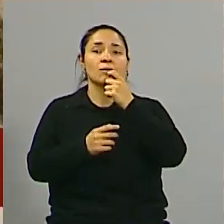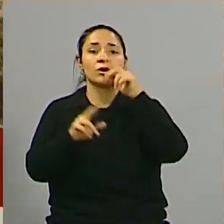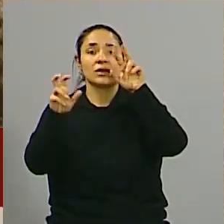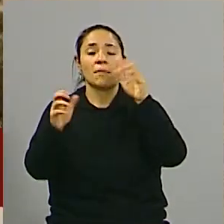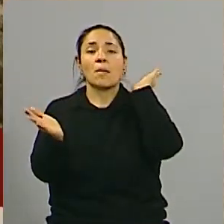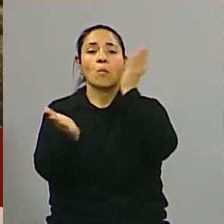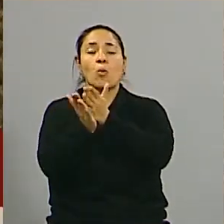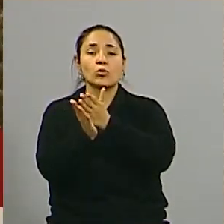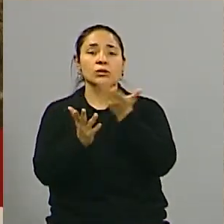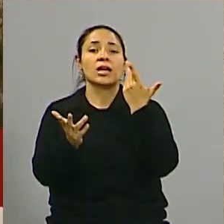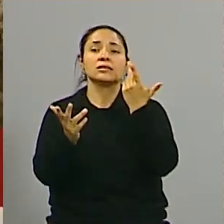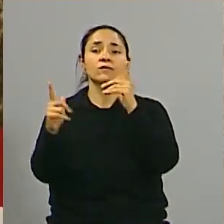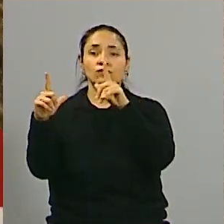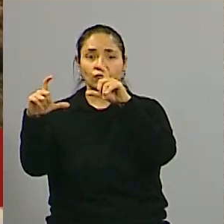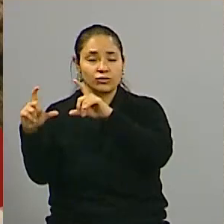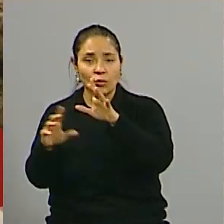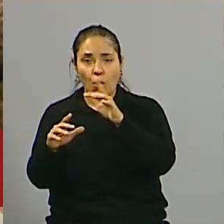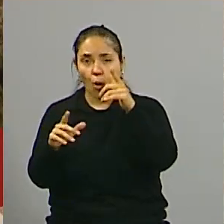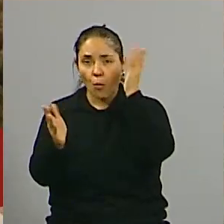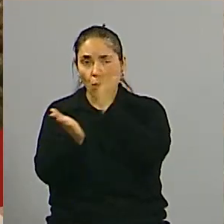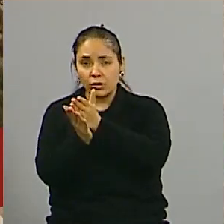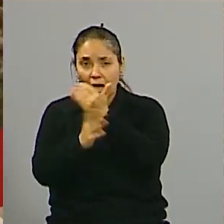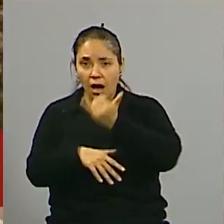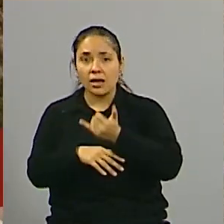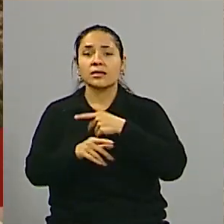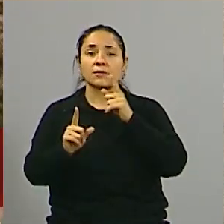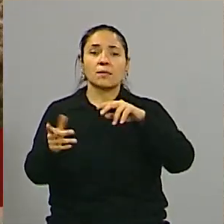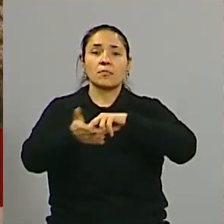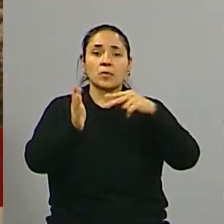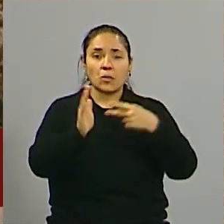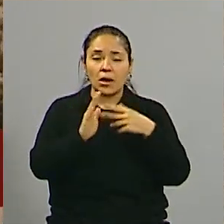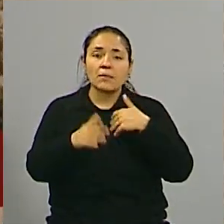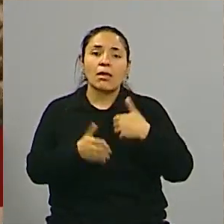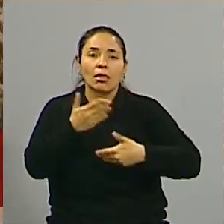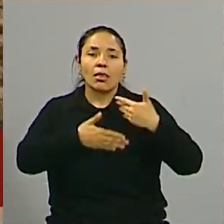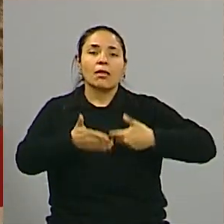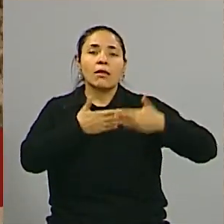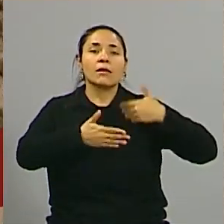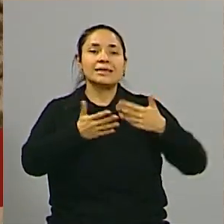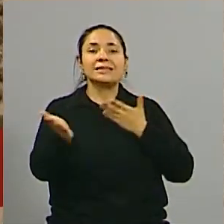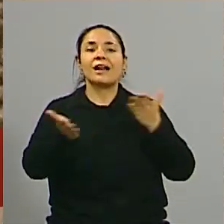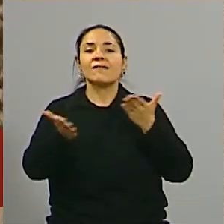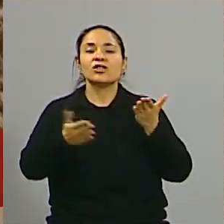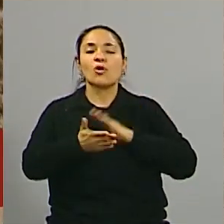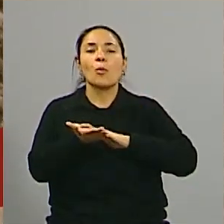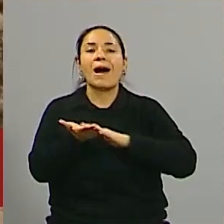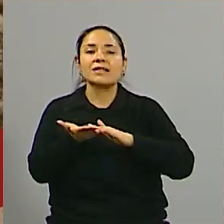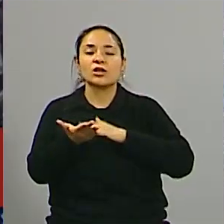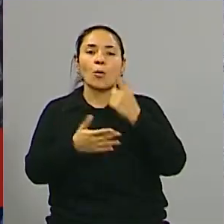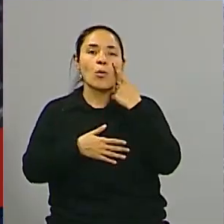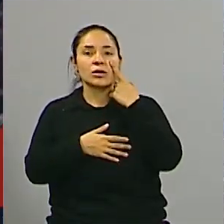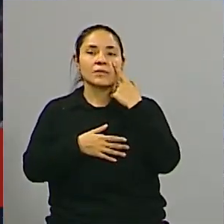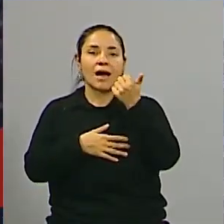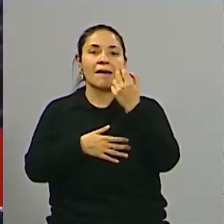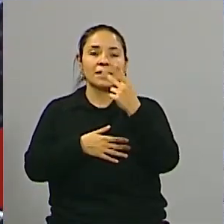son de seguridad, solo de fotomulta. Y ya estamos en el problema que estamos retrocediendo a la falta de los servicios básicos que tiene que prestar el municipio, que es el